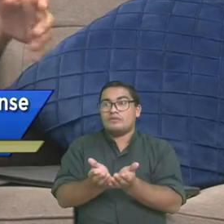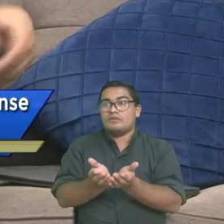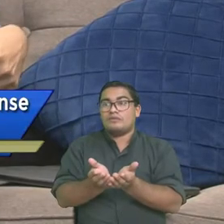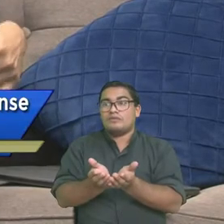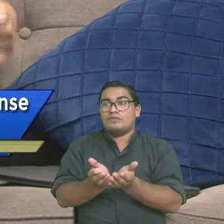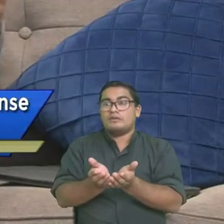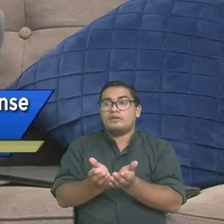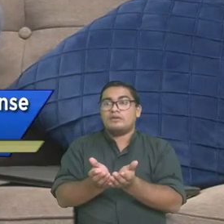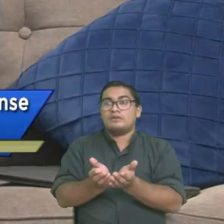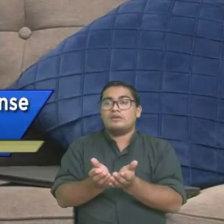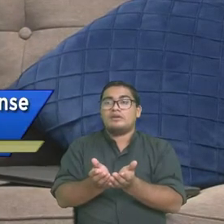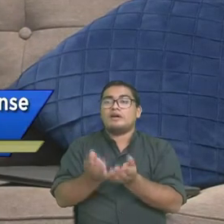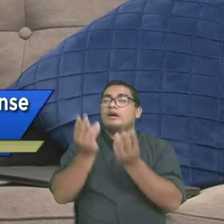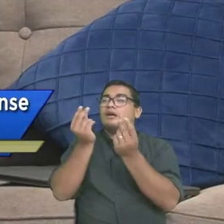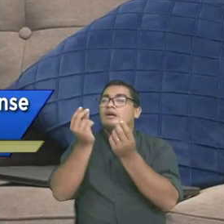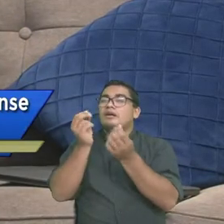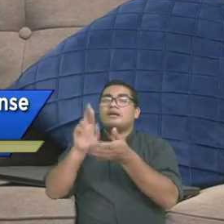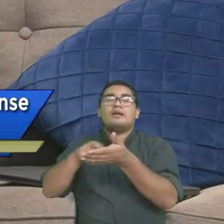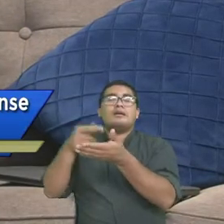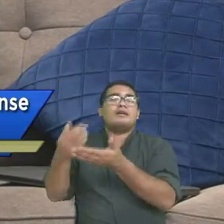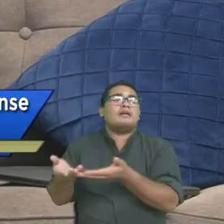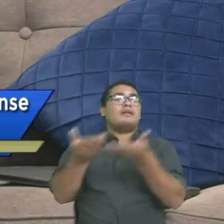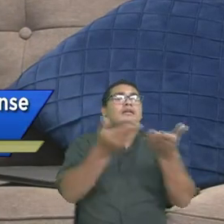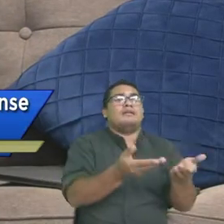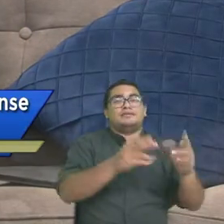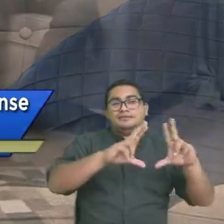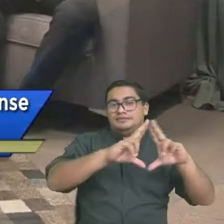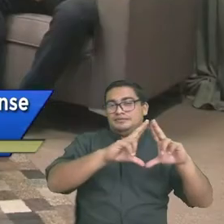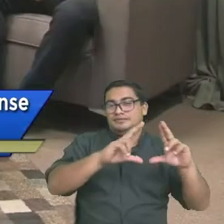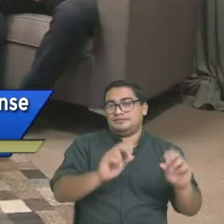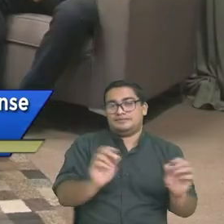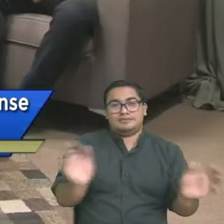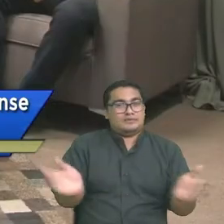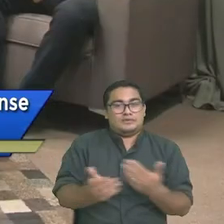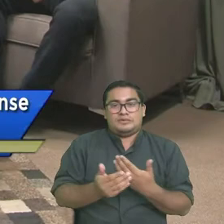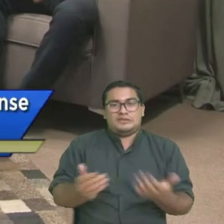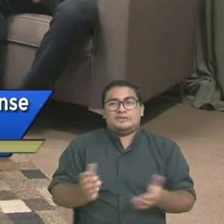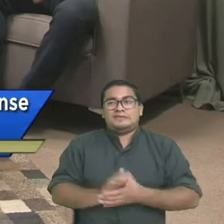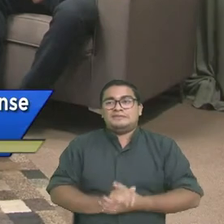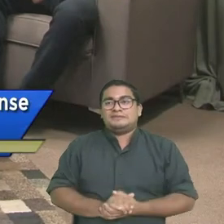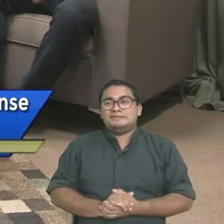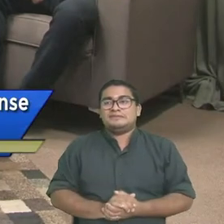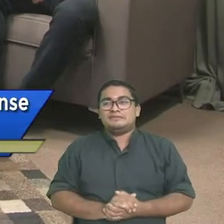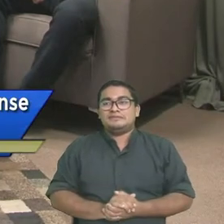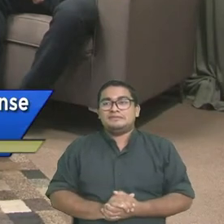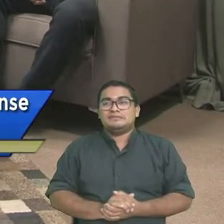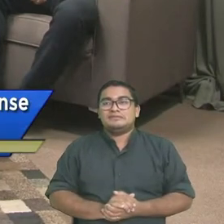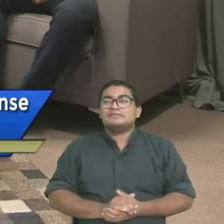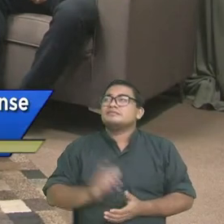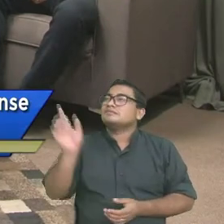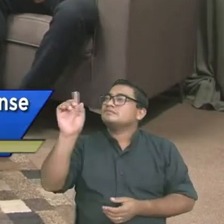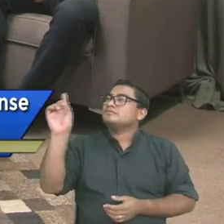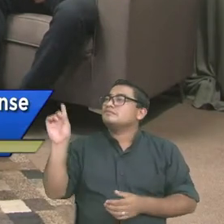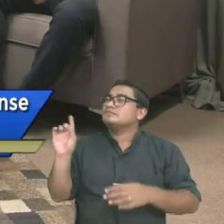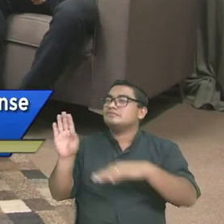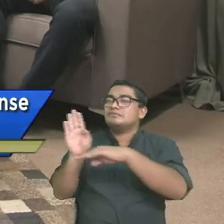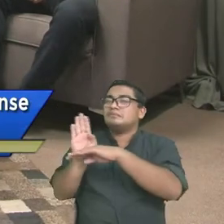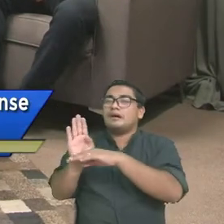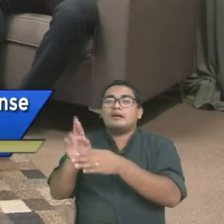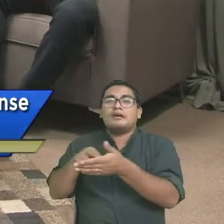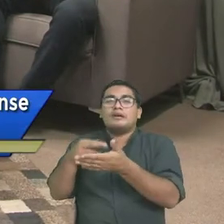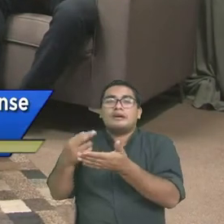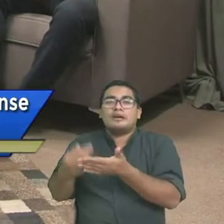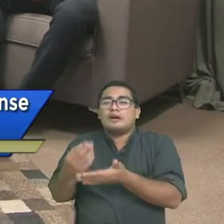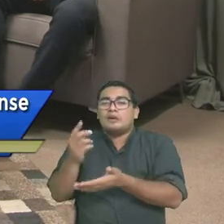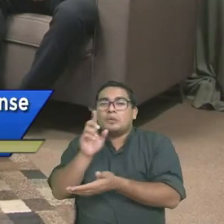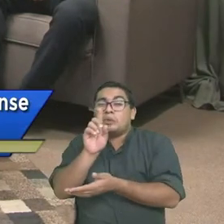que venga a regalarle reales a Nicaragua. Ni en la historia de la humanidad. Enseñame un banquero que regale un córdoba o un